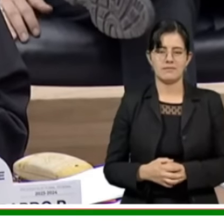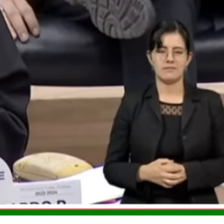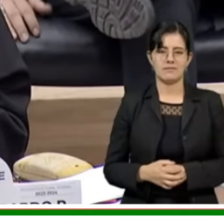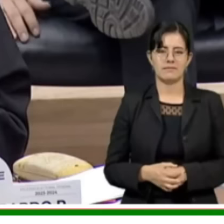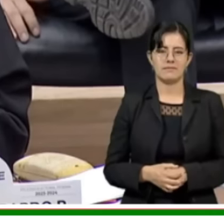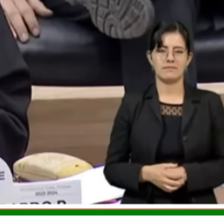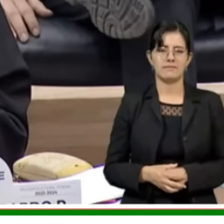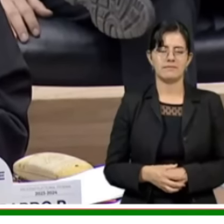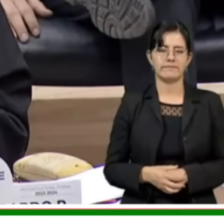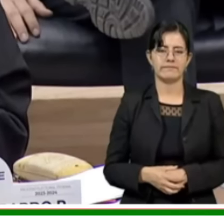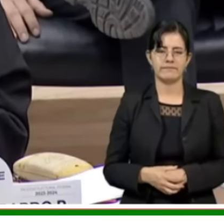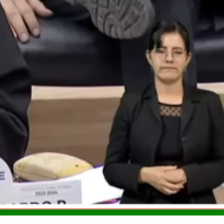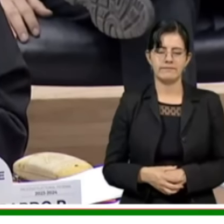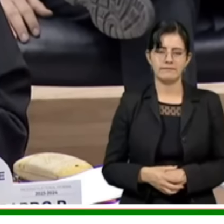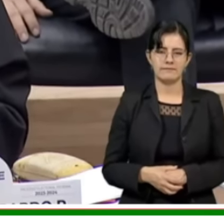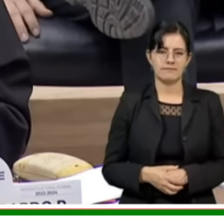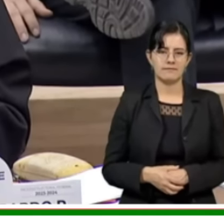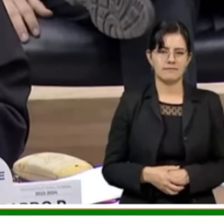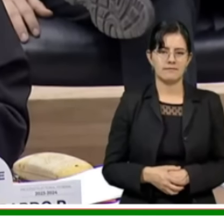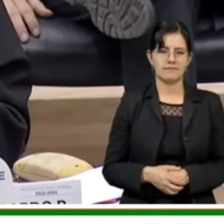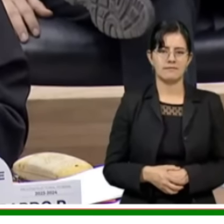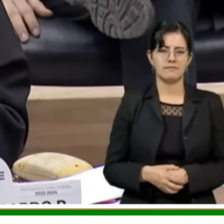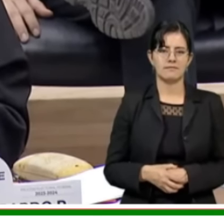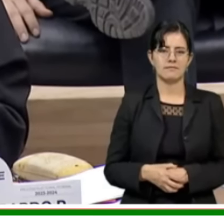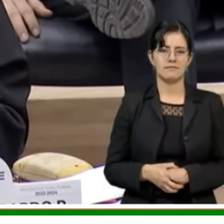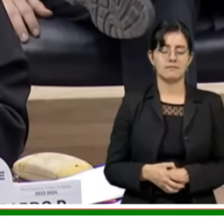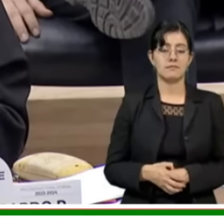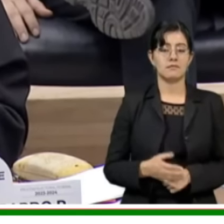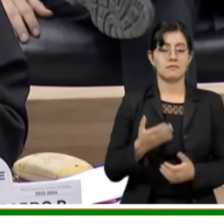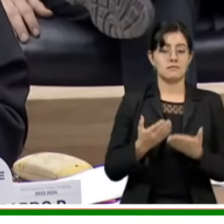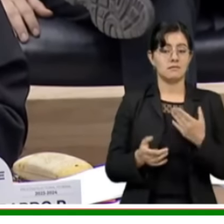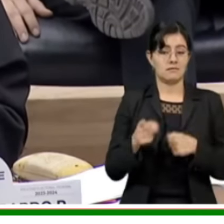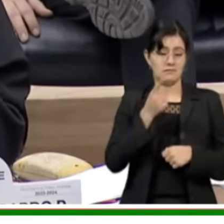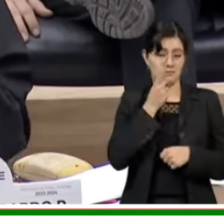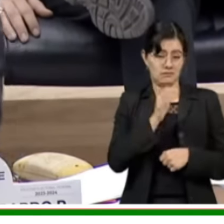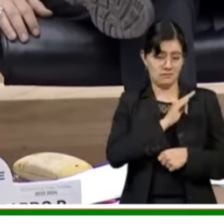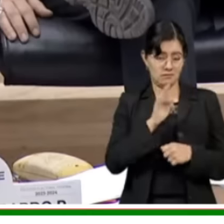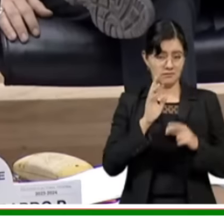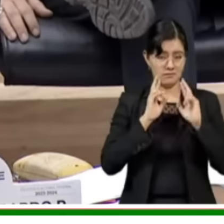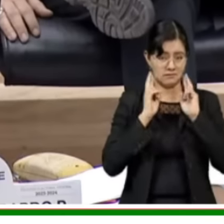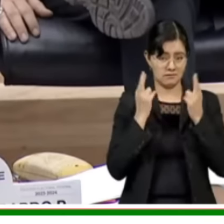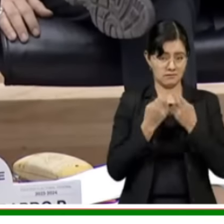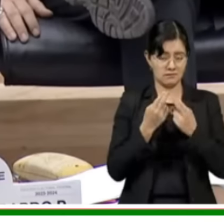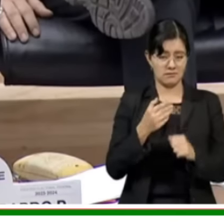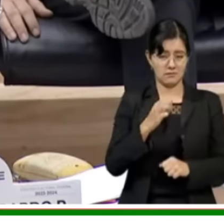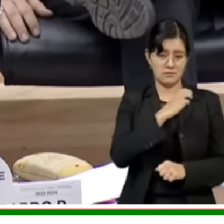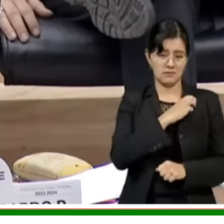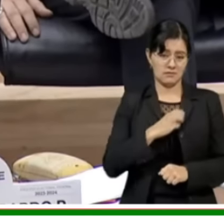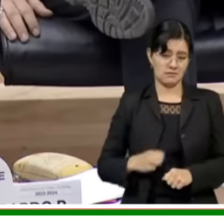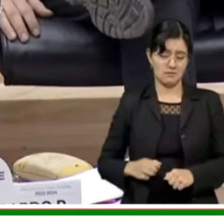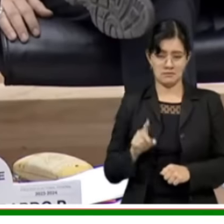utilizarlo y se plantea la posibilidad de una reunión con la candidata de la